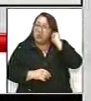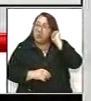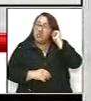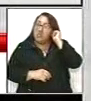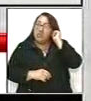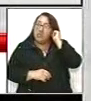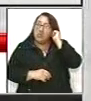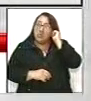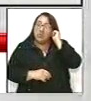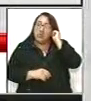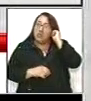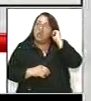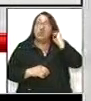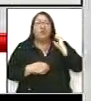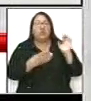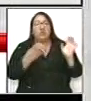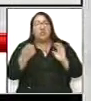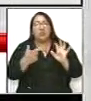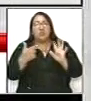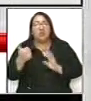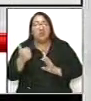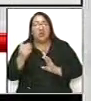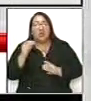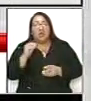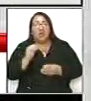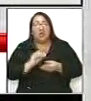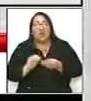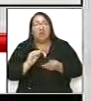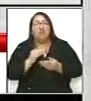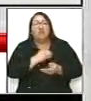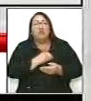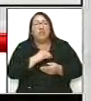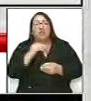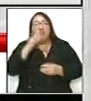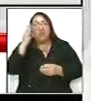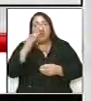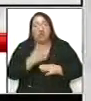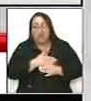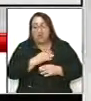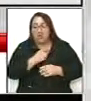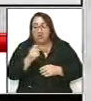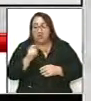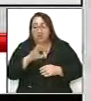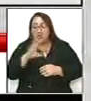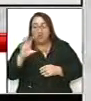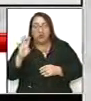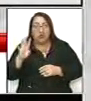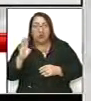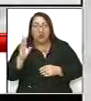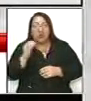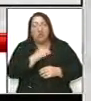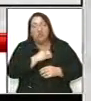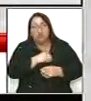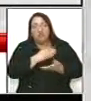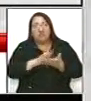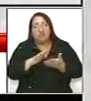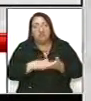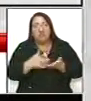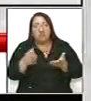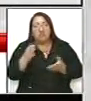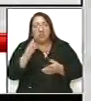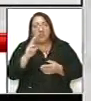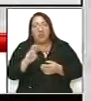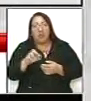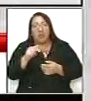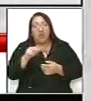diapositiva, 476 fueron indultados durante el gobierno del señor Fujimori, 154 durante el gobierno del doctor